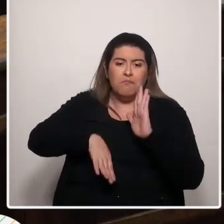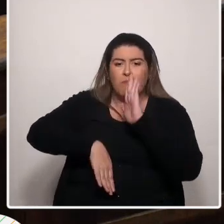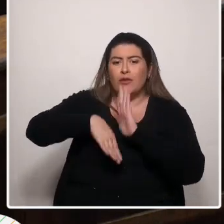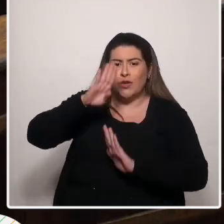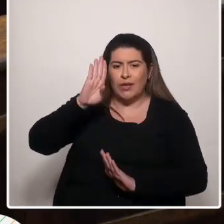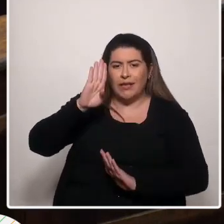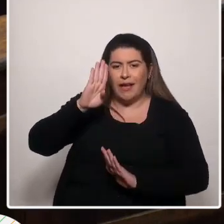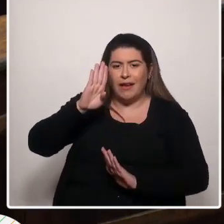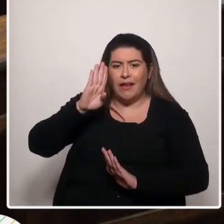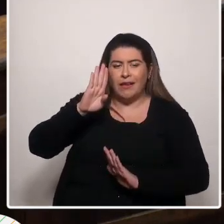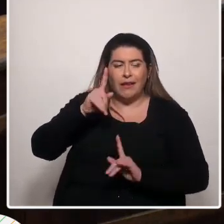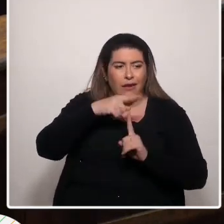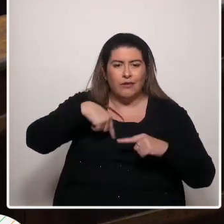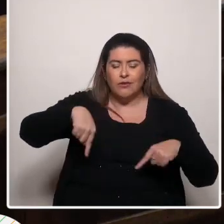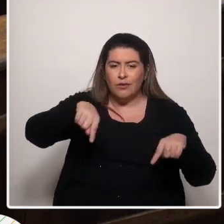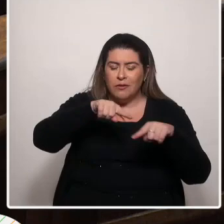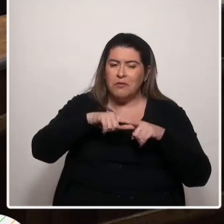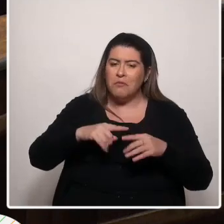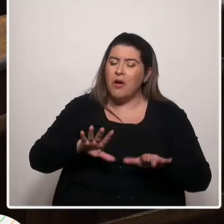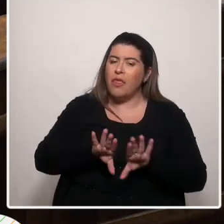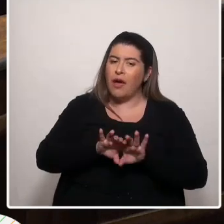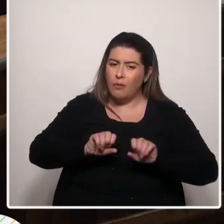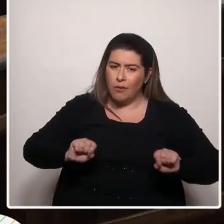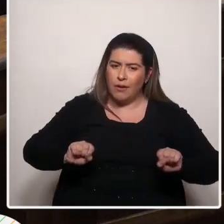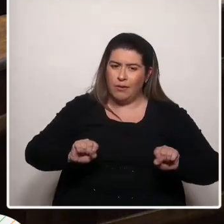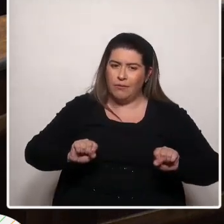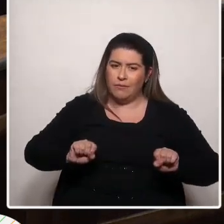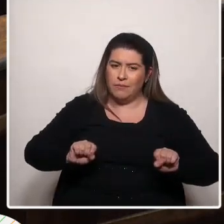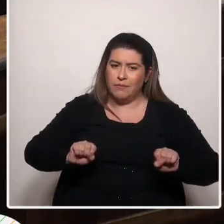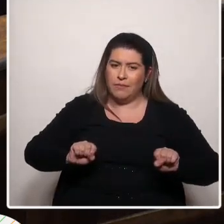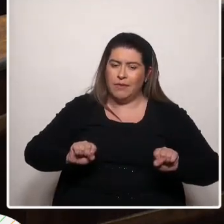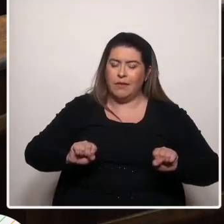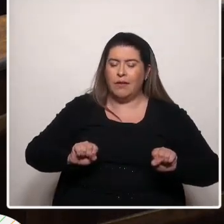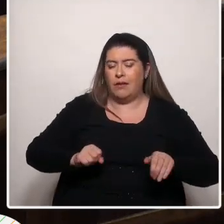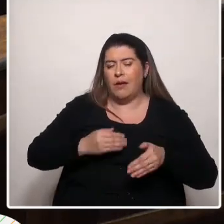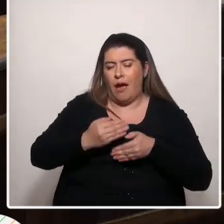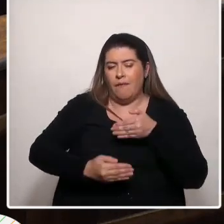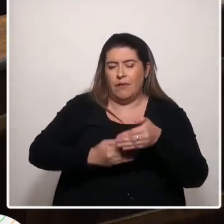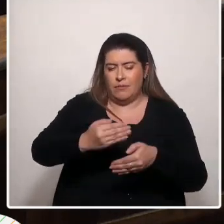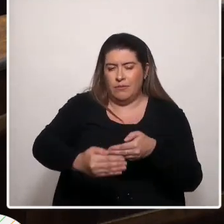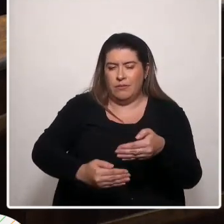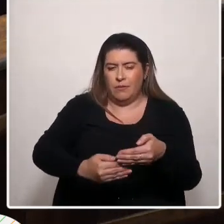que nos satisfaga y progresemos.